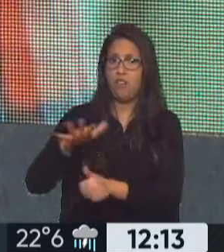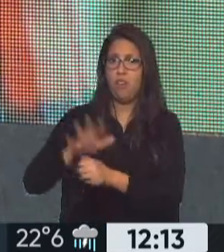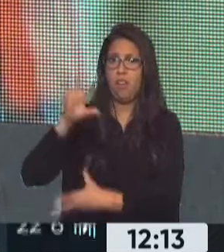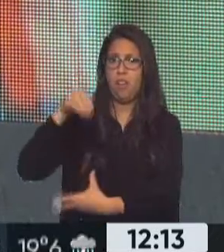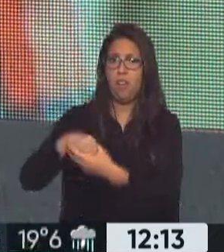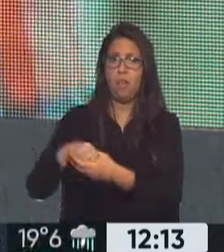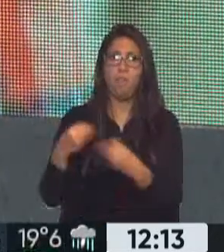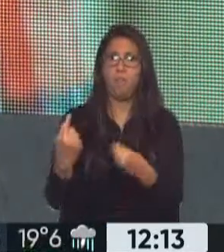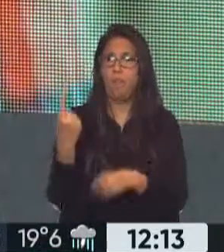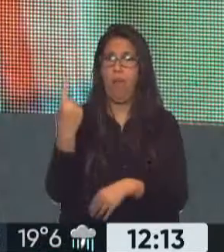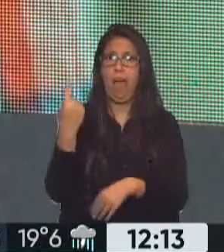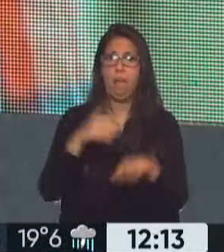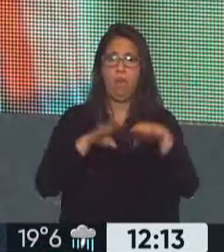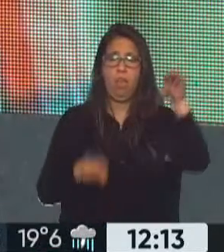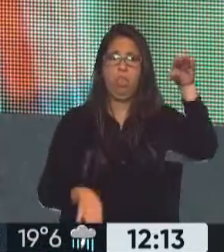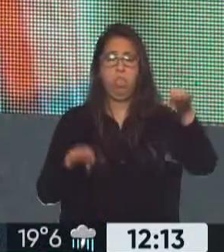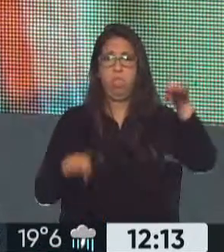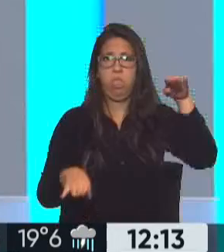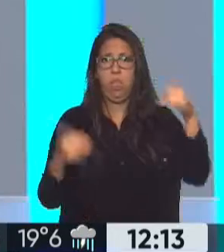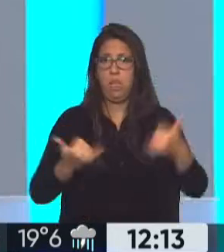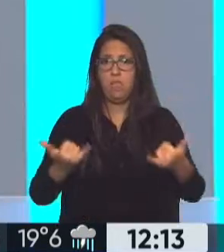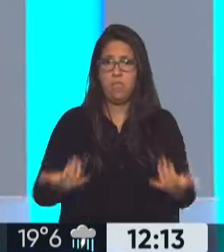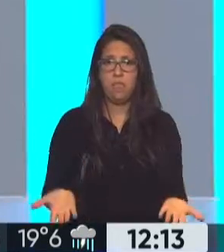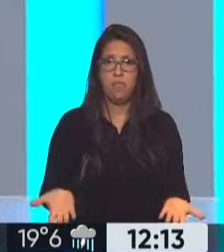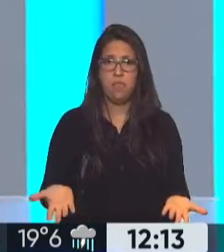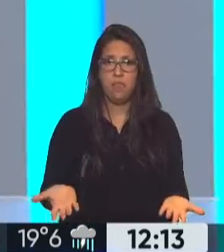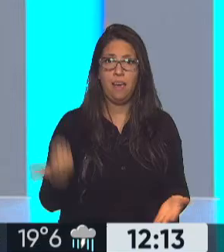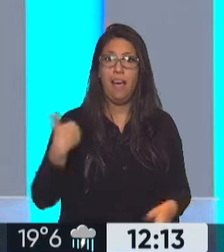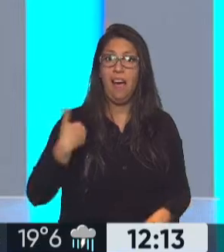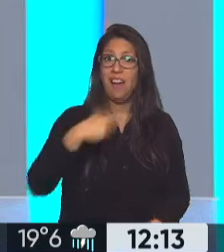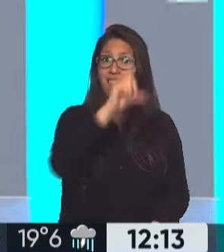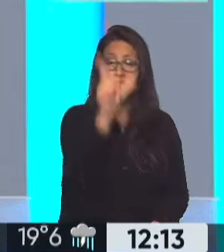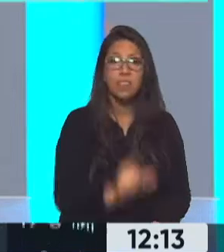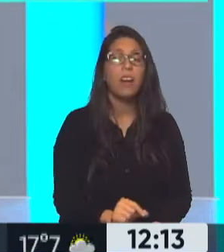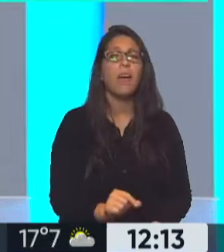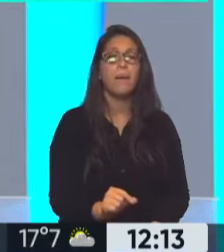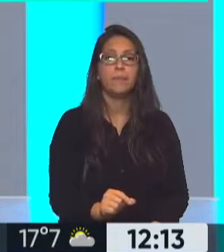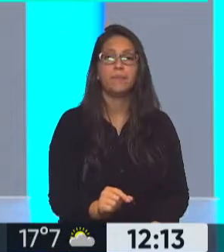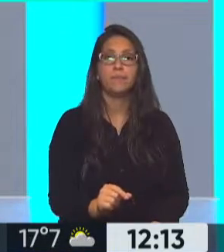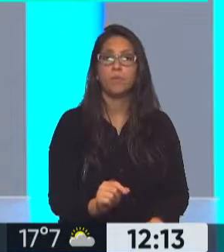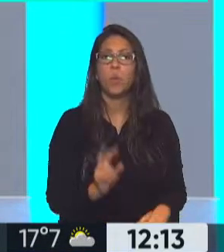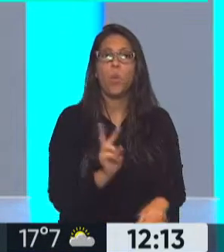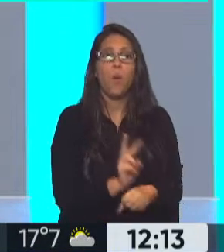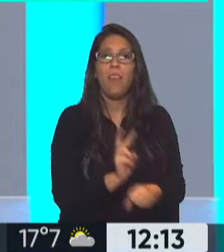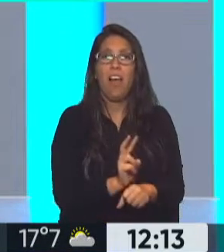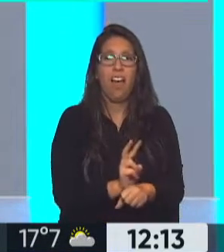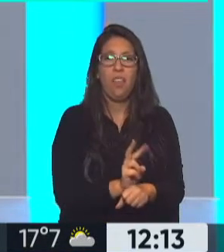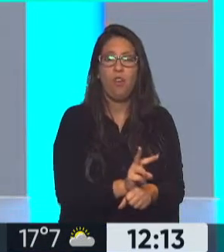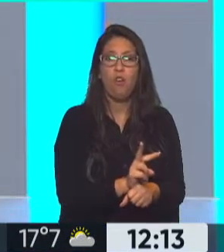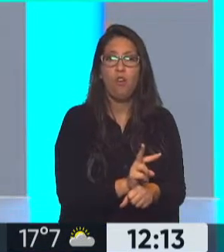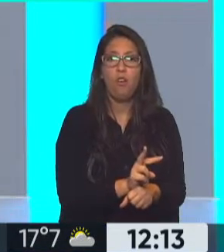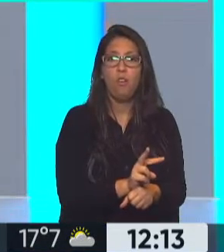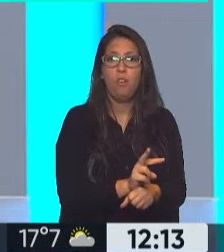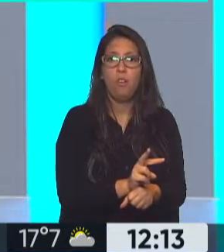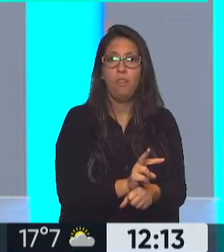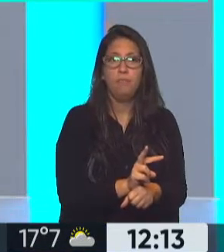la desigualdad entre hombres y mujeres es evidente. Bueno, tal cual en la Argentina, digamos, justamente los cuidados son la fuente de todas